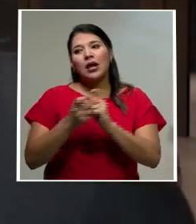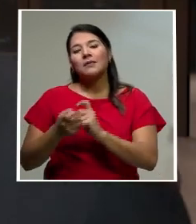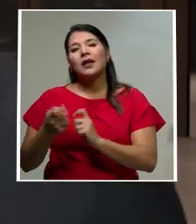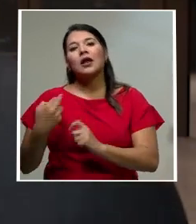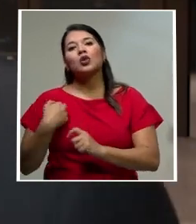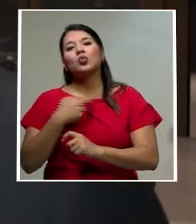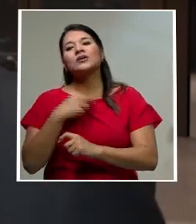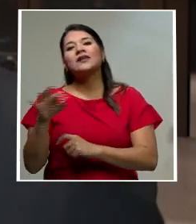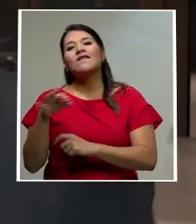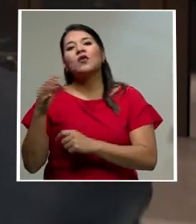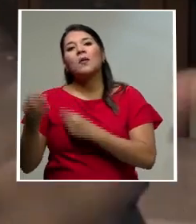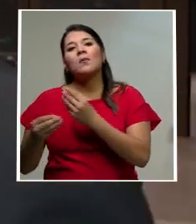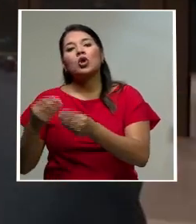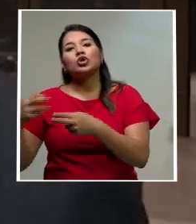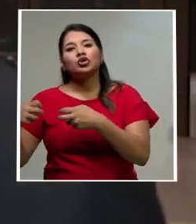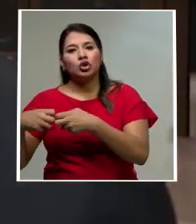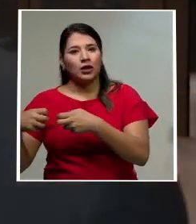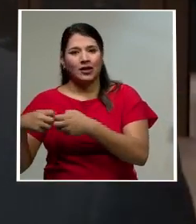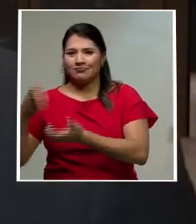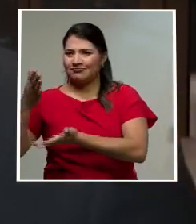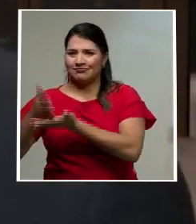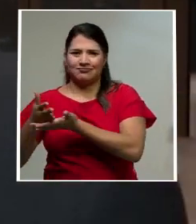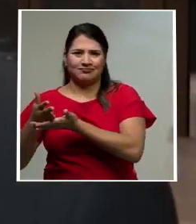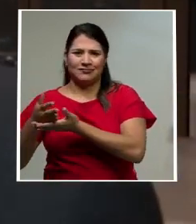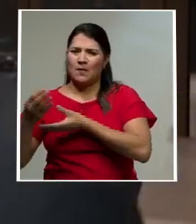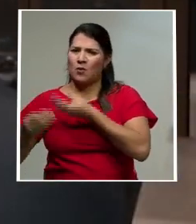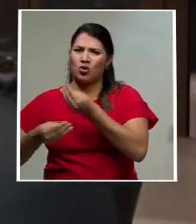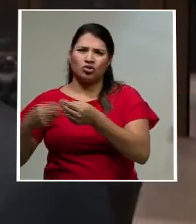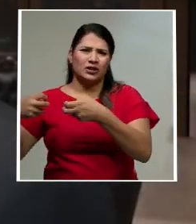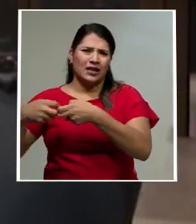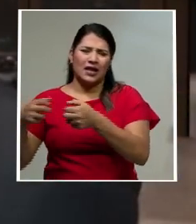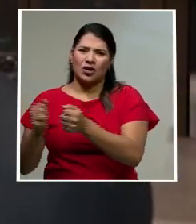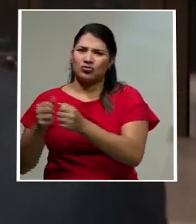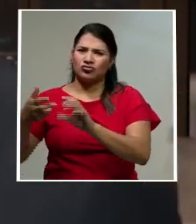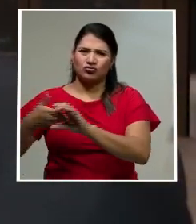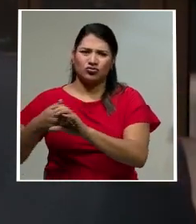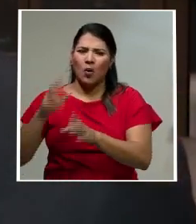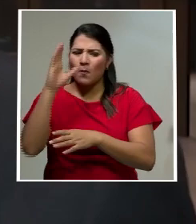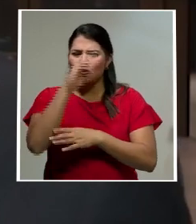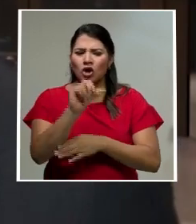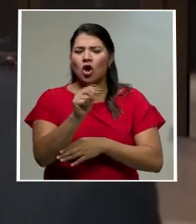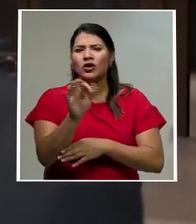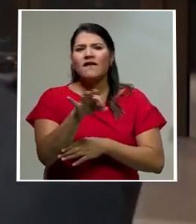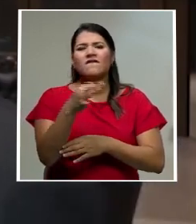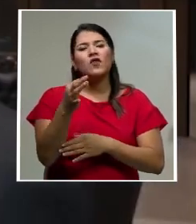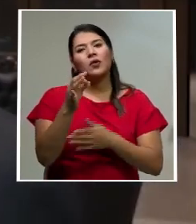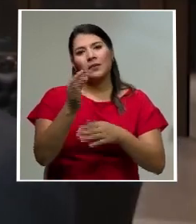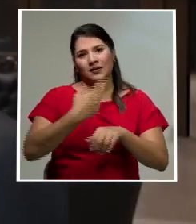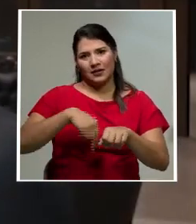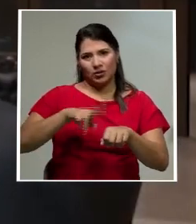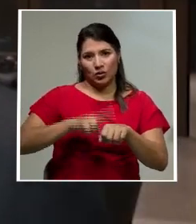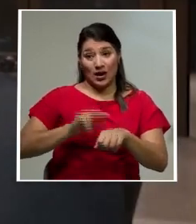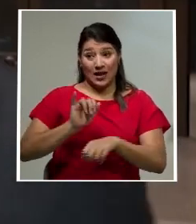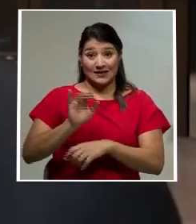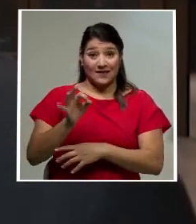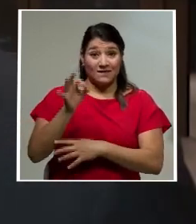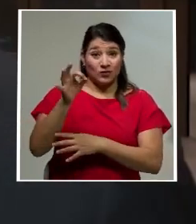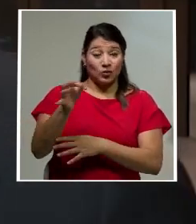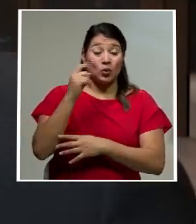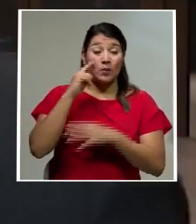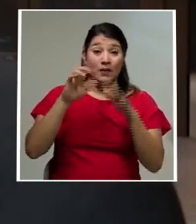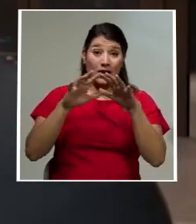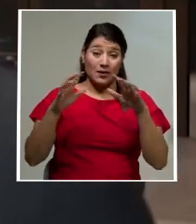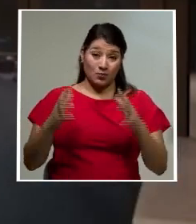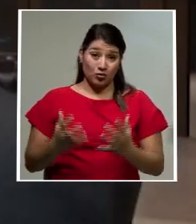y dejar de quemar hidrocarburos y buscar fuentes alternativas de energía. Ese es el futuro para el mundo, para la